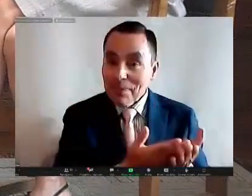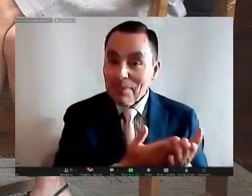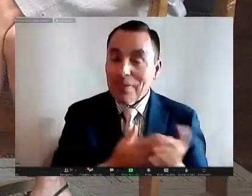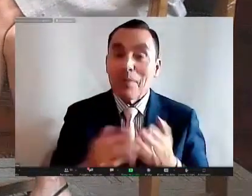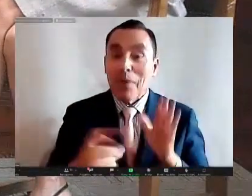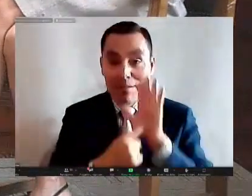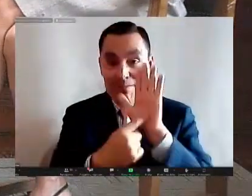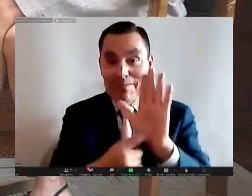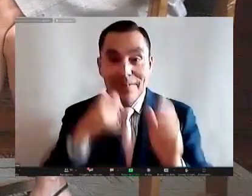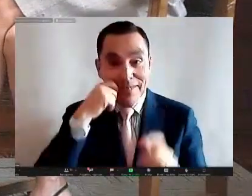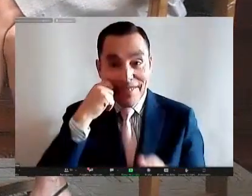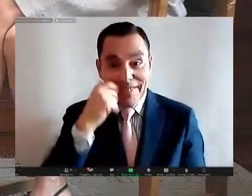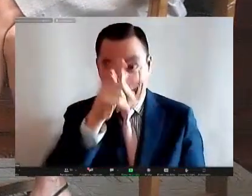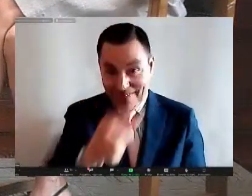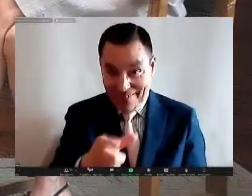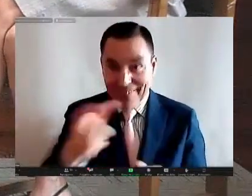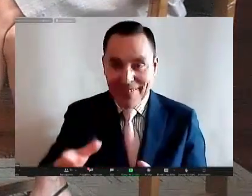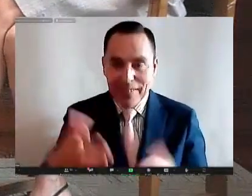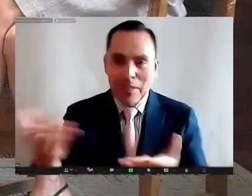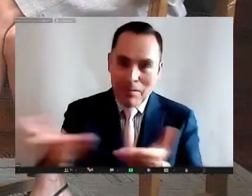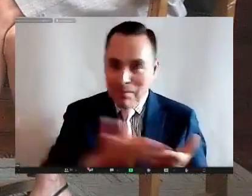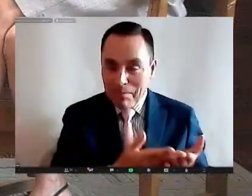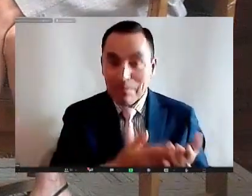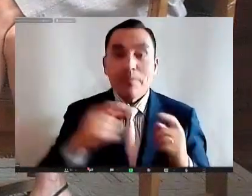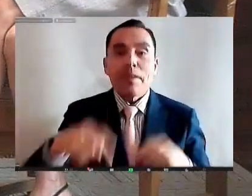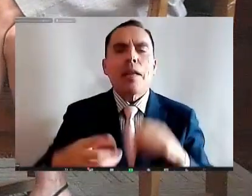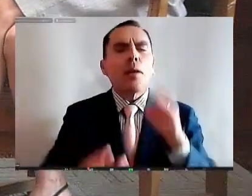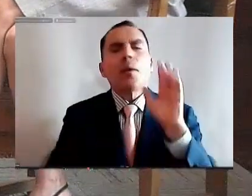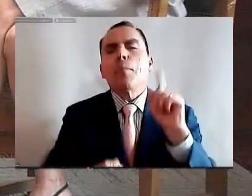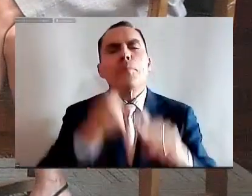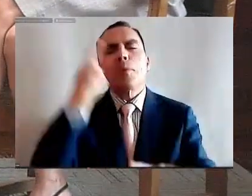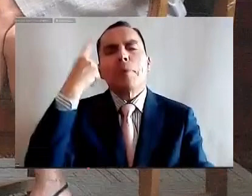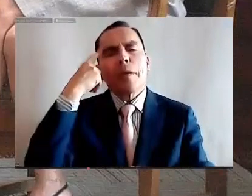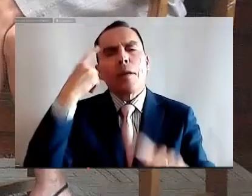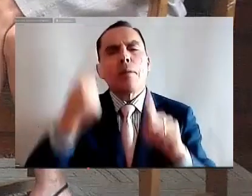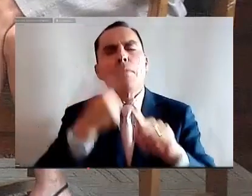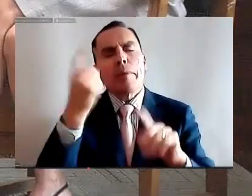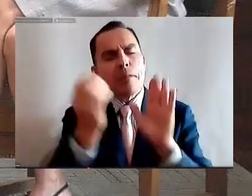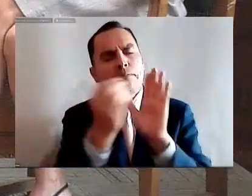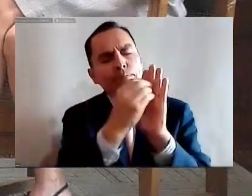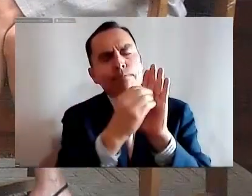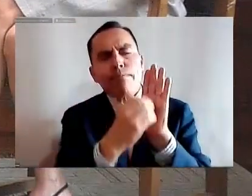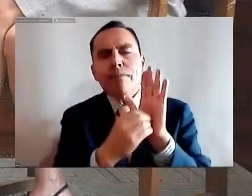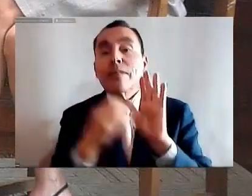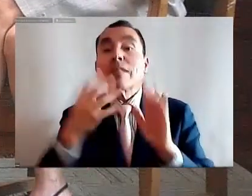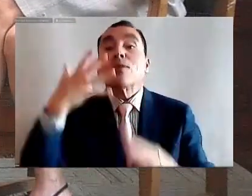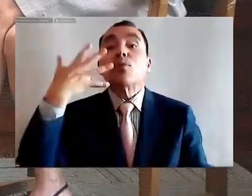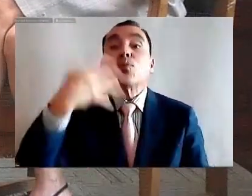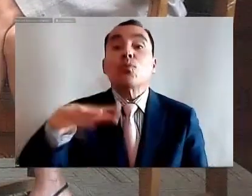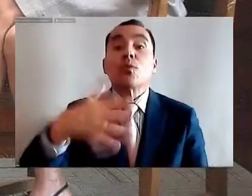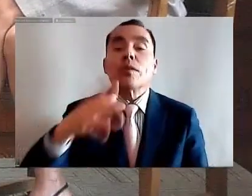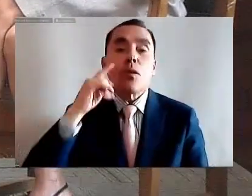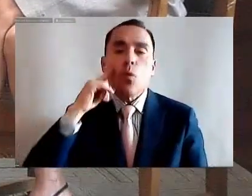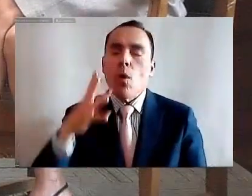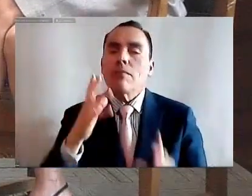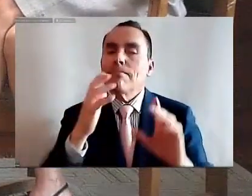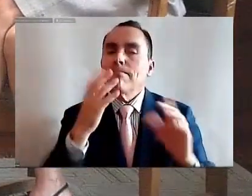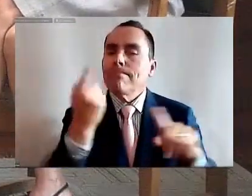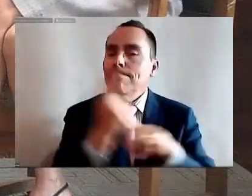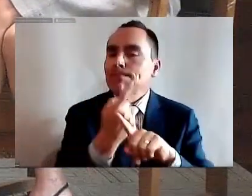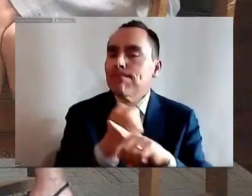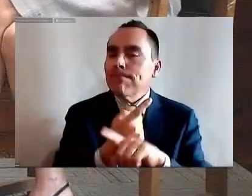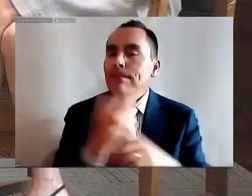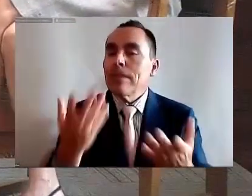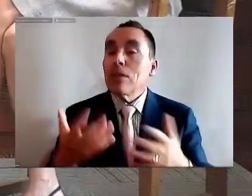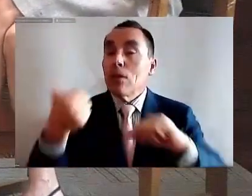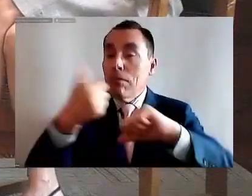la primera fórmula que creemos que es totalmente indispensable para poder abordar esta perspectiva de género en estos